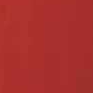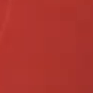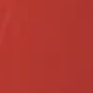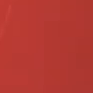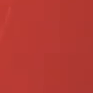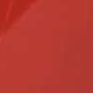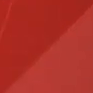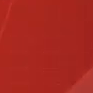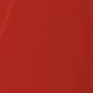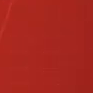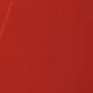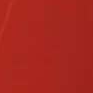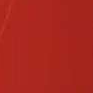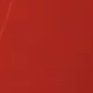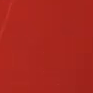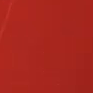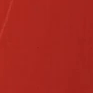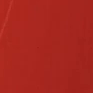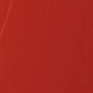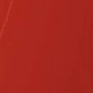RTVC Noticias del Mediodía.